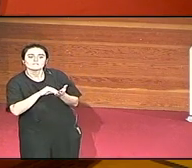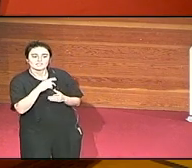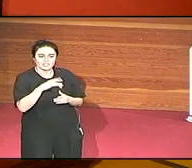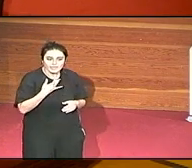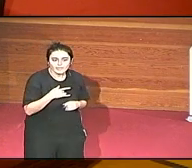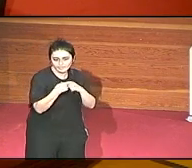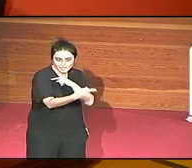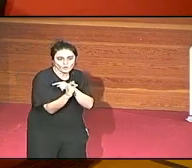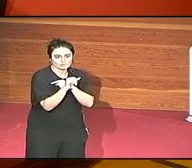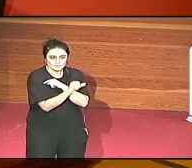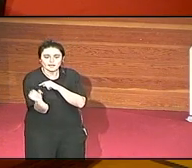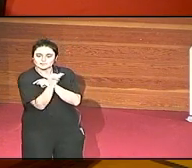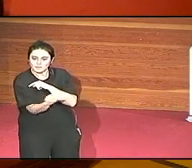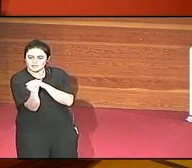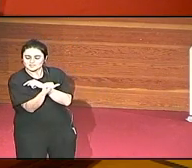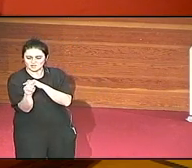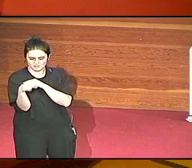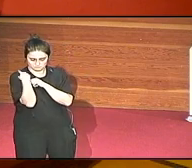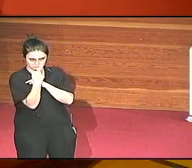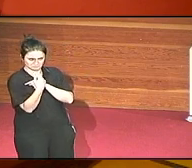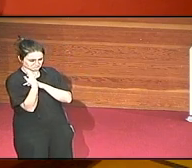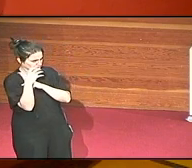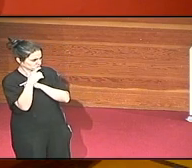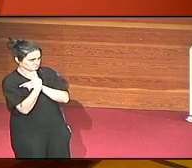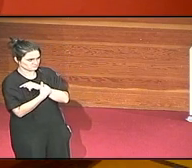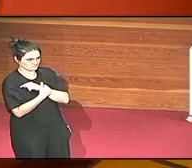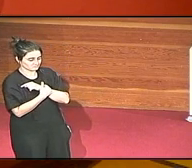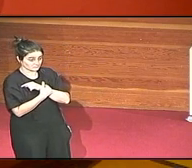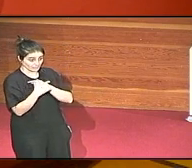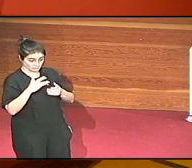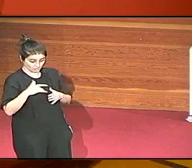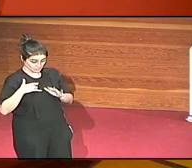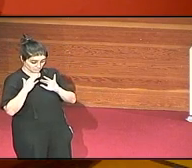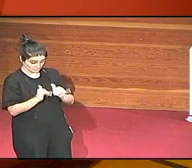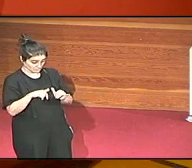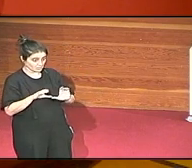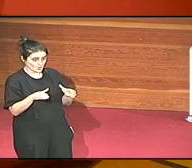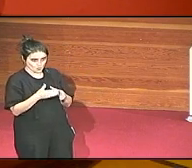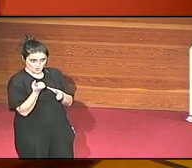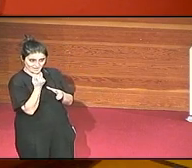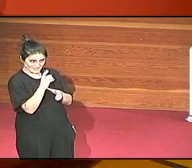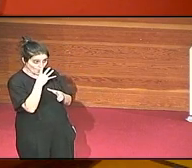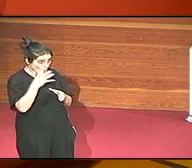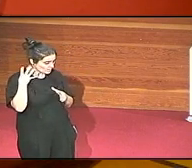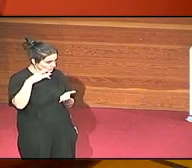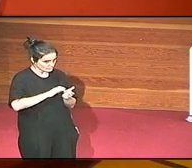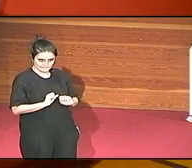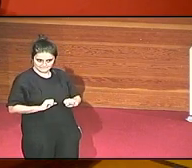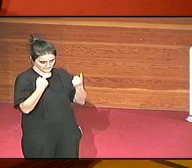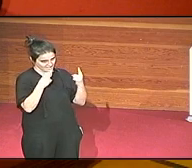semana me vino así con cara extraña de mi hijo entre a este grupo rebelde hace cuatro años este es el primer partido